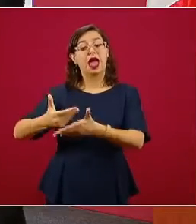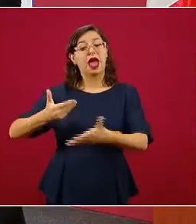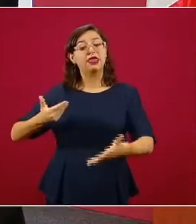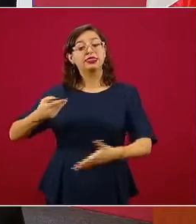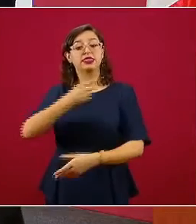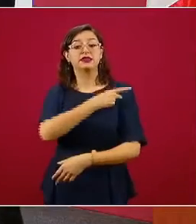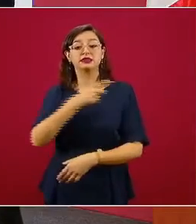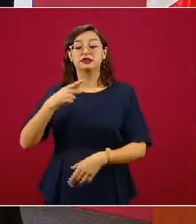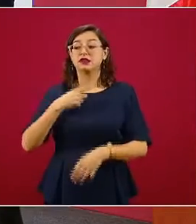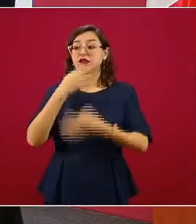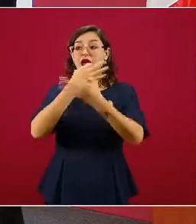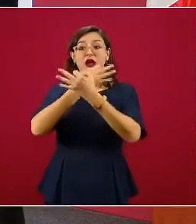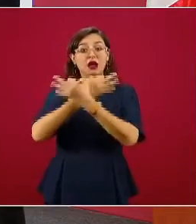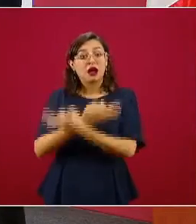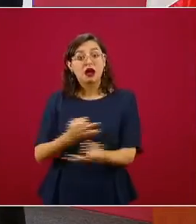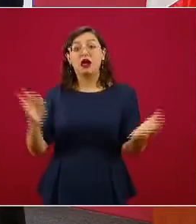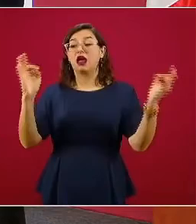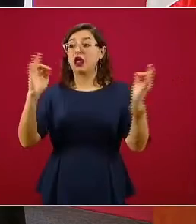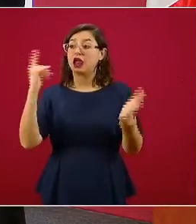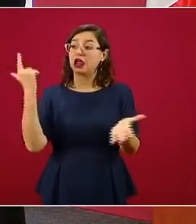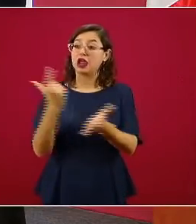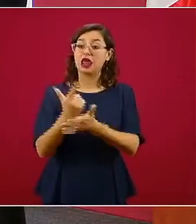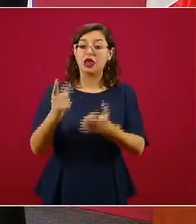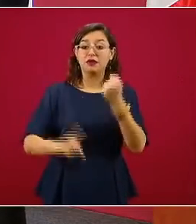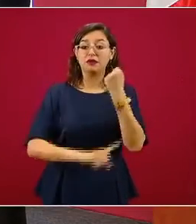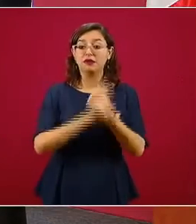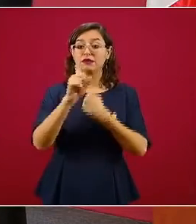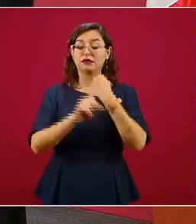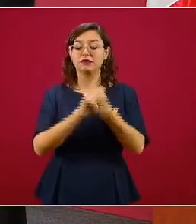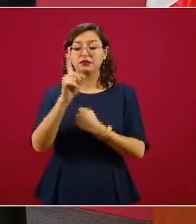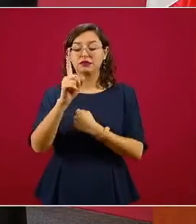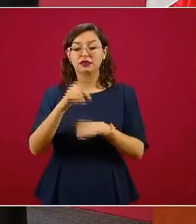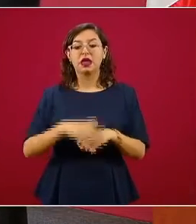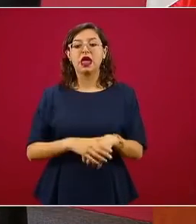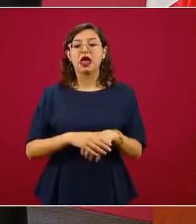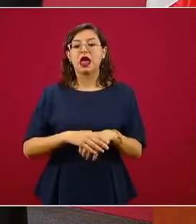desastre. Esa declaratoria podría firmarla la de emergencia el coordinador